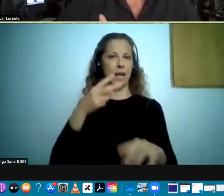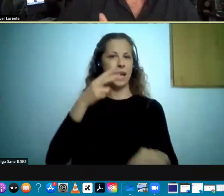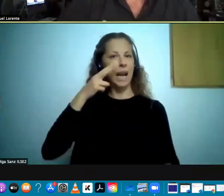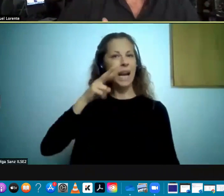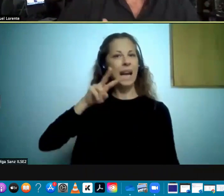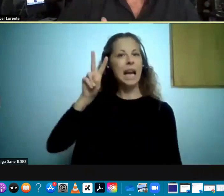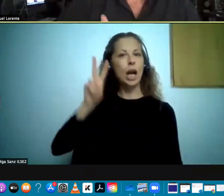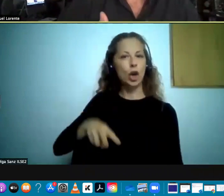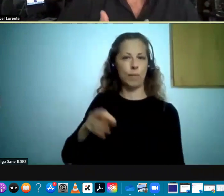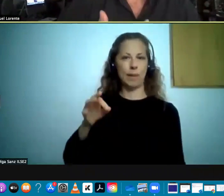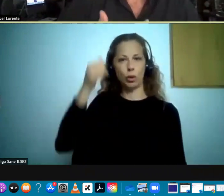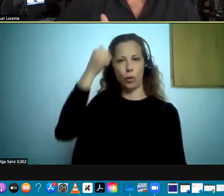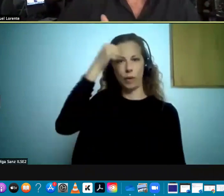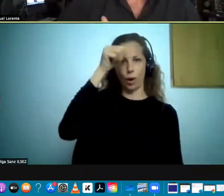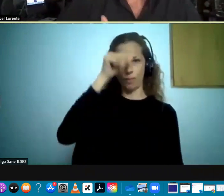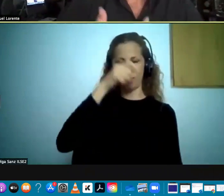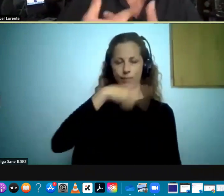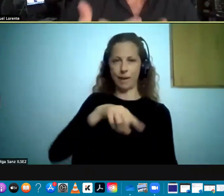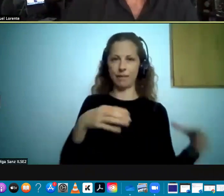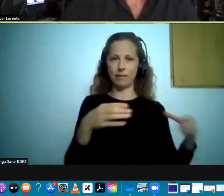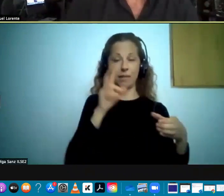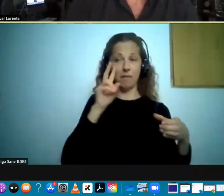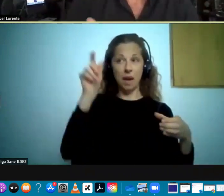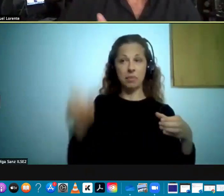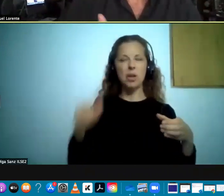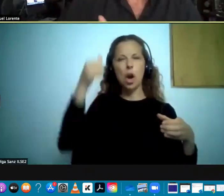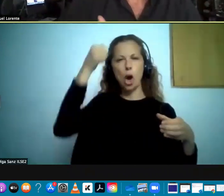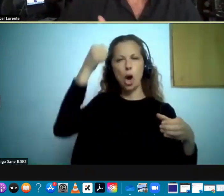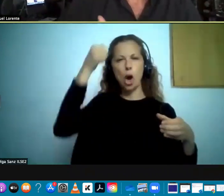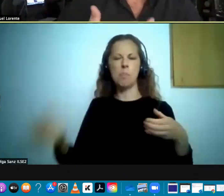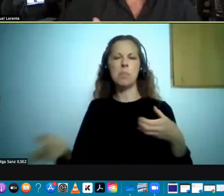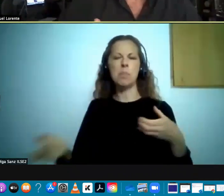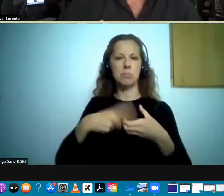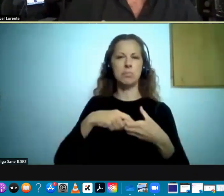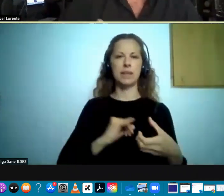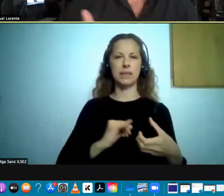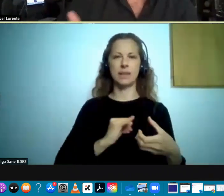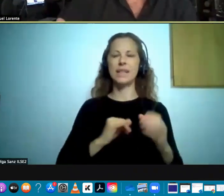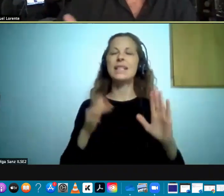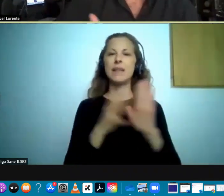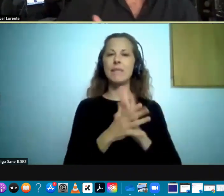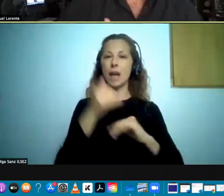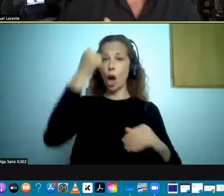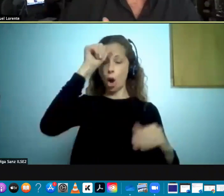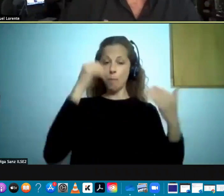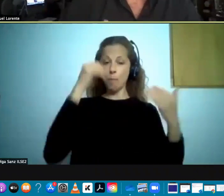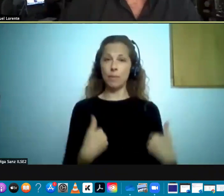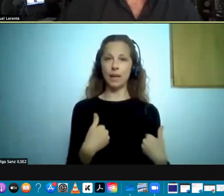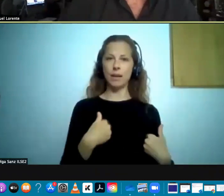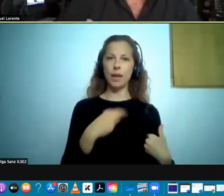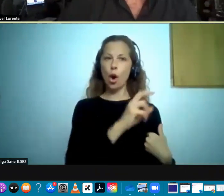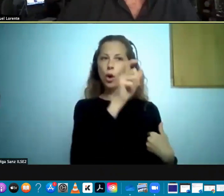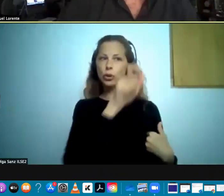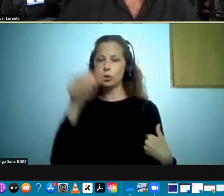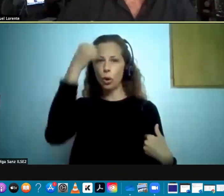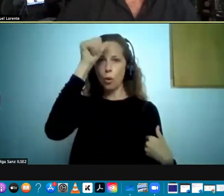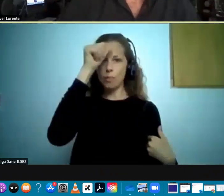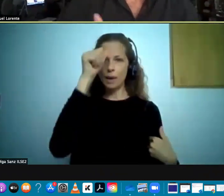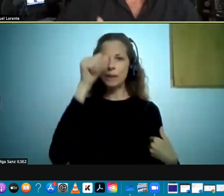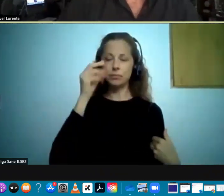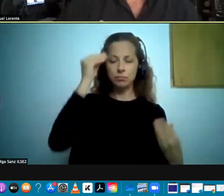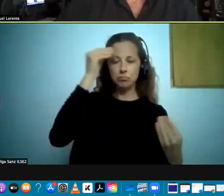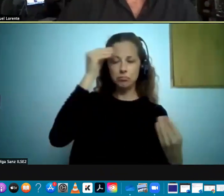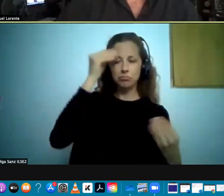Entonces, el hombre es un hombre para otros hombres, ¿no? Es un hombre entregado a lo que los otros hombres pueden reconocer de él, pueden